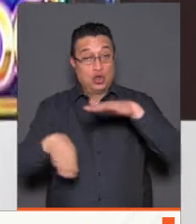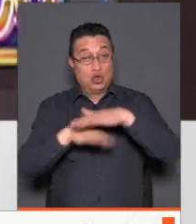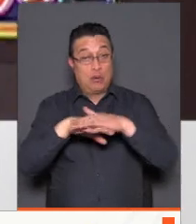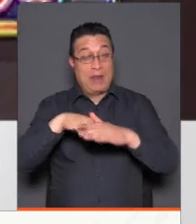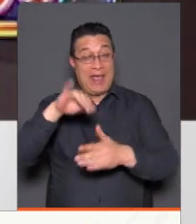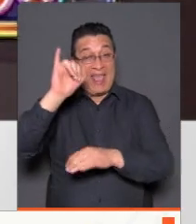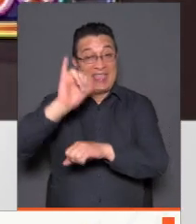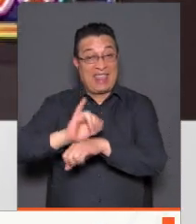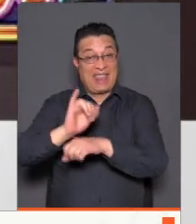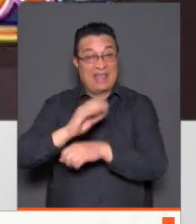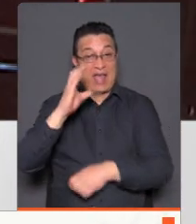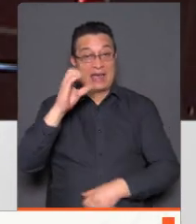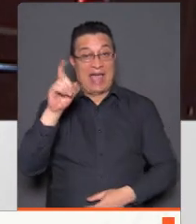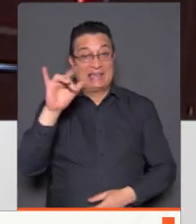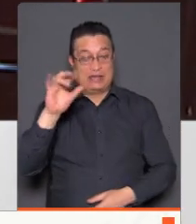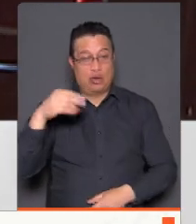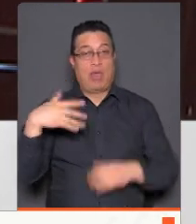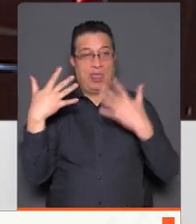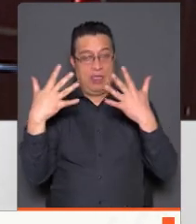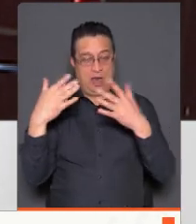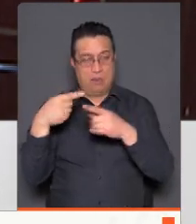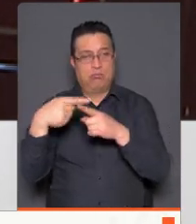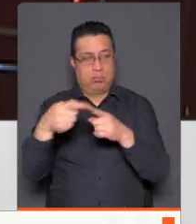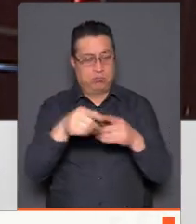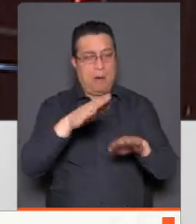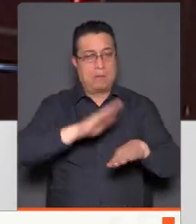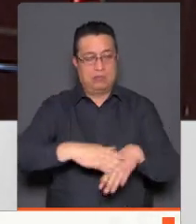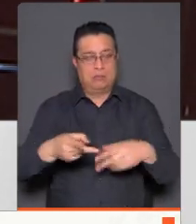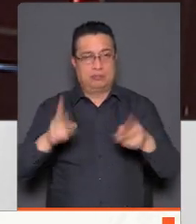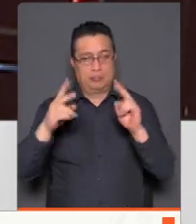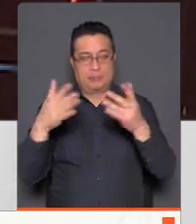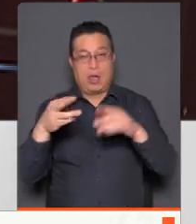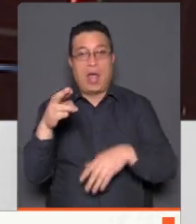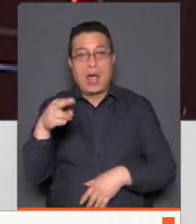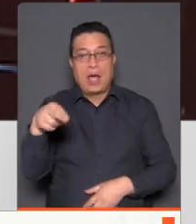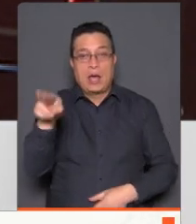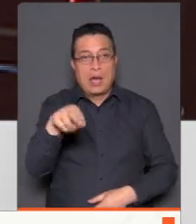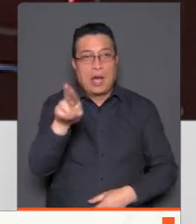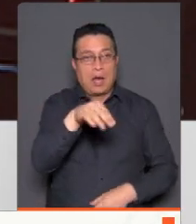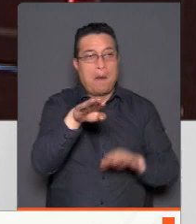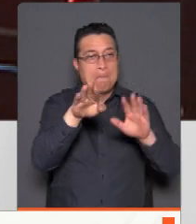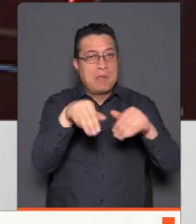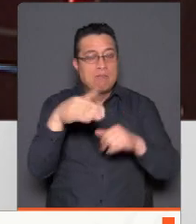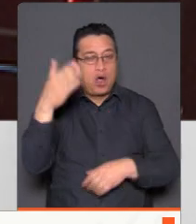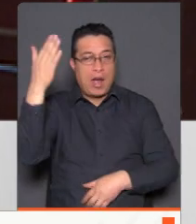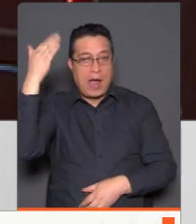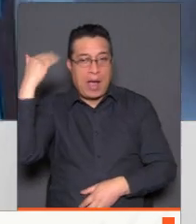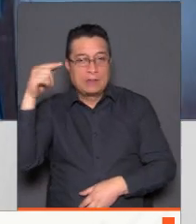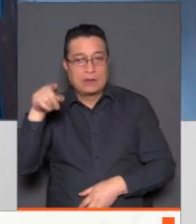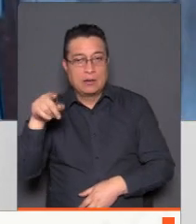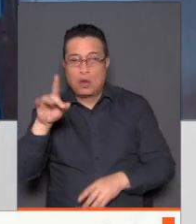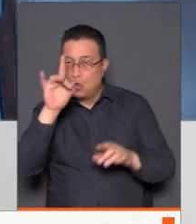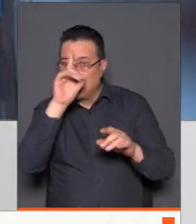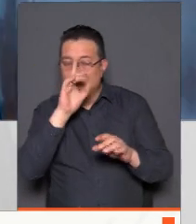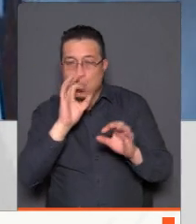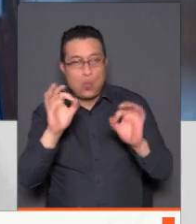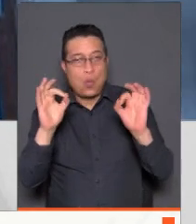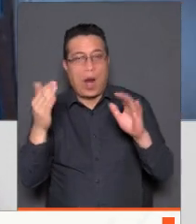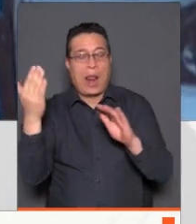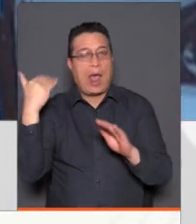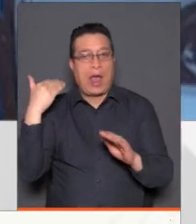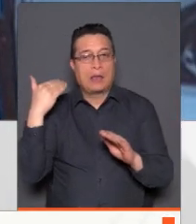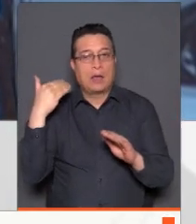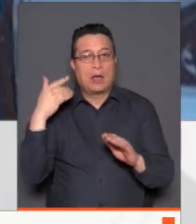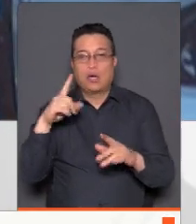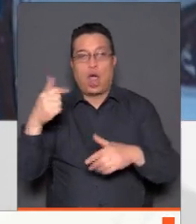entregó 10 concesiones a los casinos. Esas 10 concesiones se repitieron los antiguos operadores, o sea, quedaron tal cual como estaban antes. Y nadie